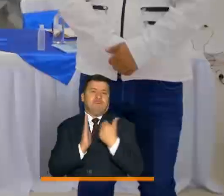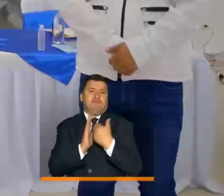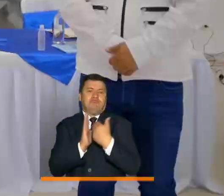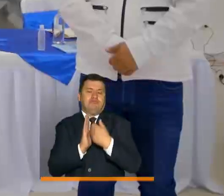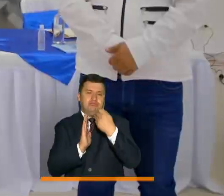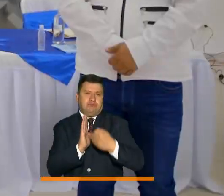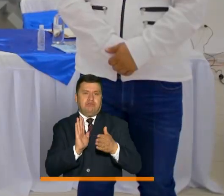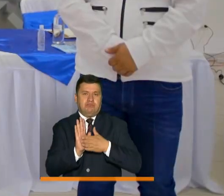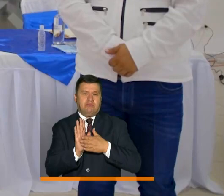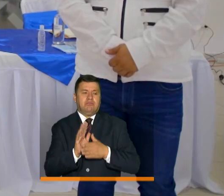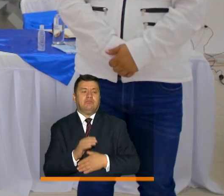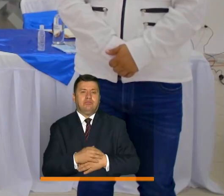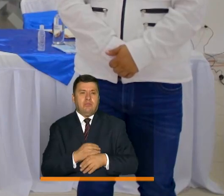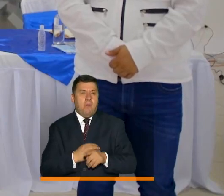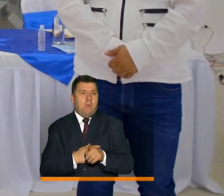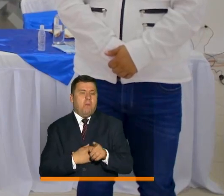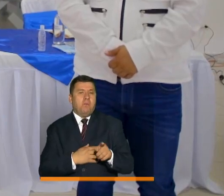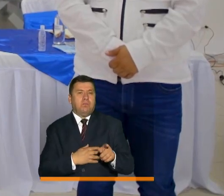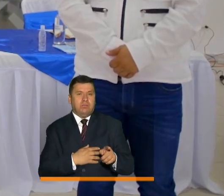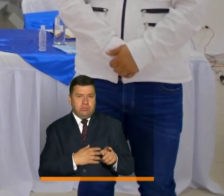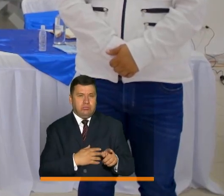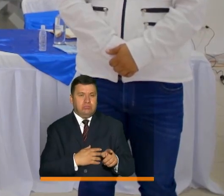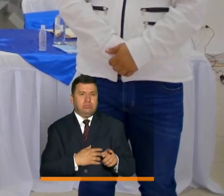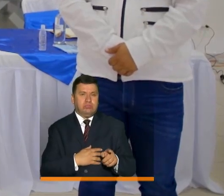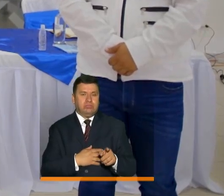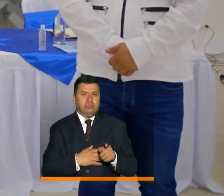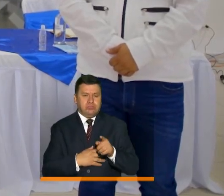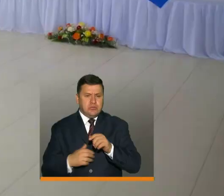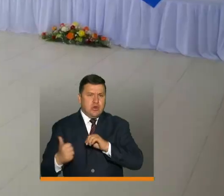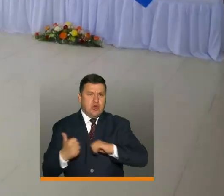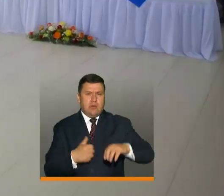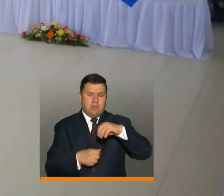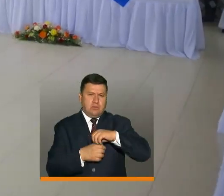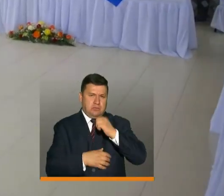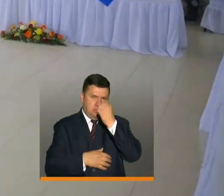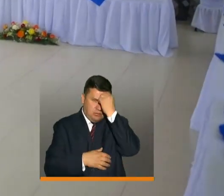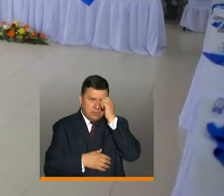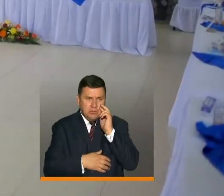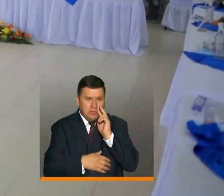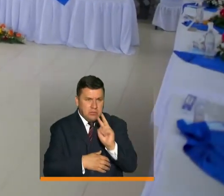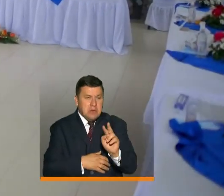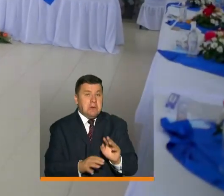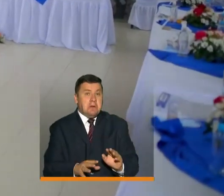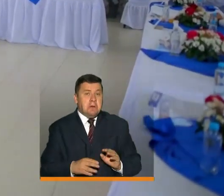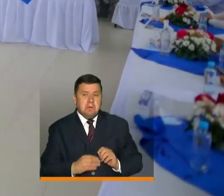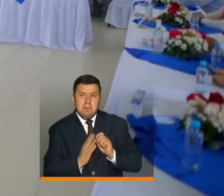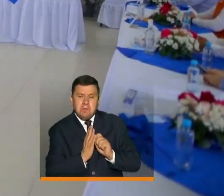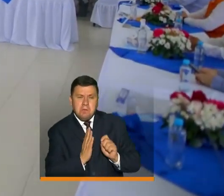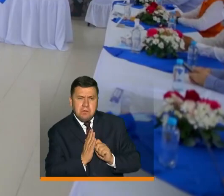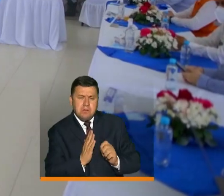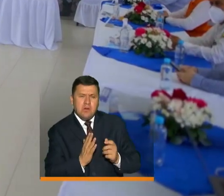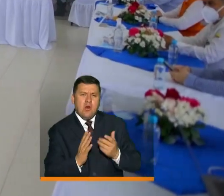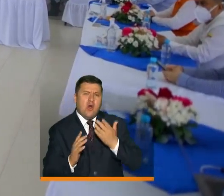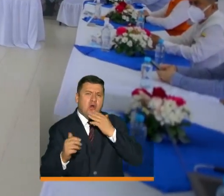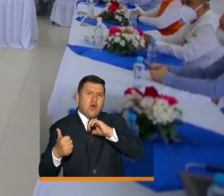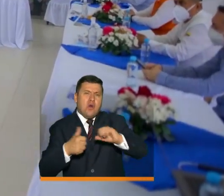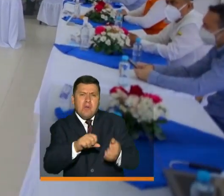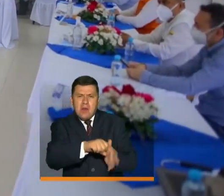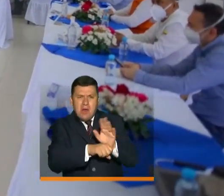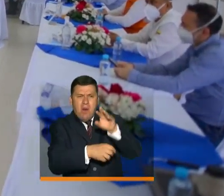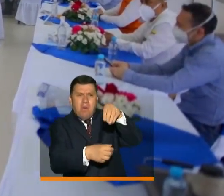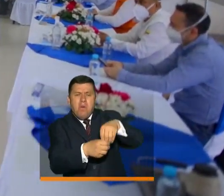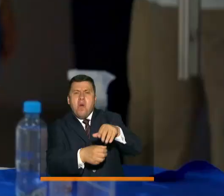Evidenciamos que hemos tenido un comportamiento relativamente aceptable en términos del comportamiento de la